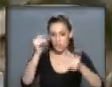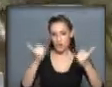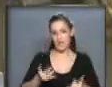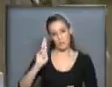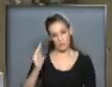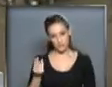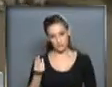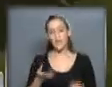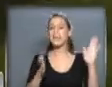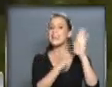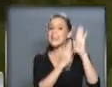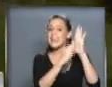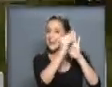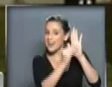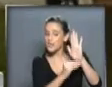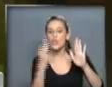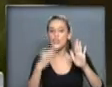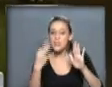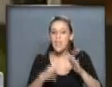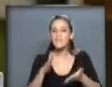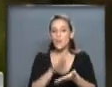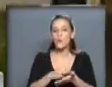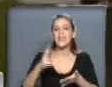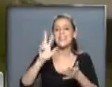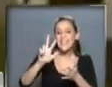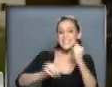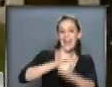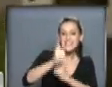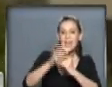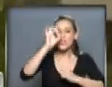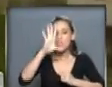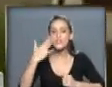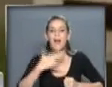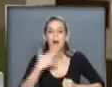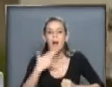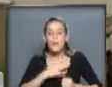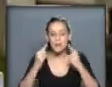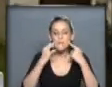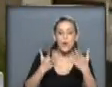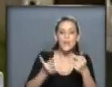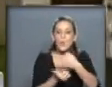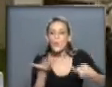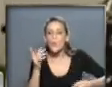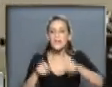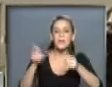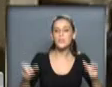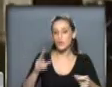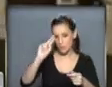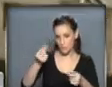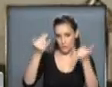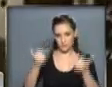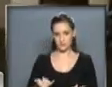El registro deberá referirse a las personas sepultadas entre el 3 y el 12 de abril en los cementerios públicos y privados próximos de la